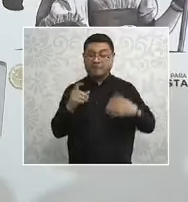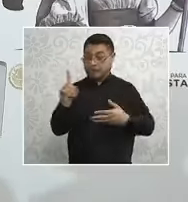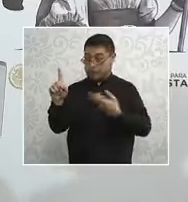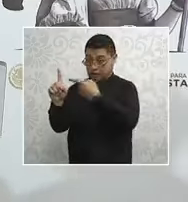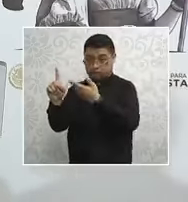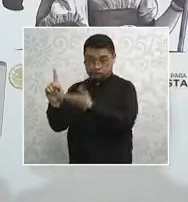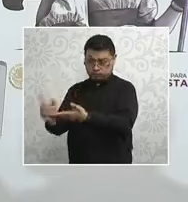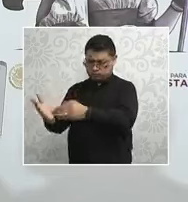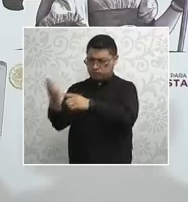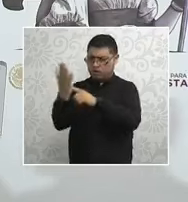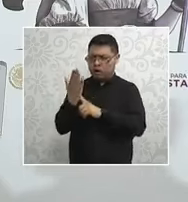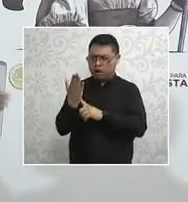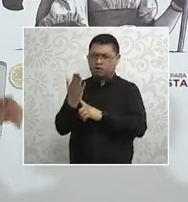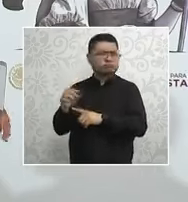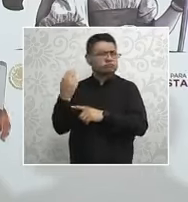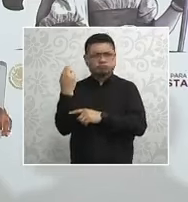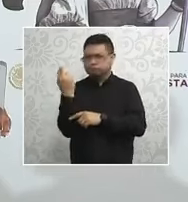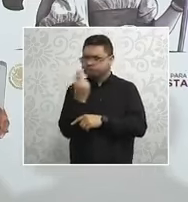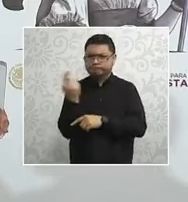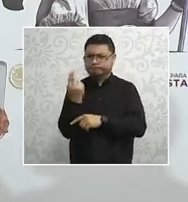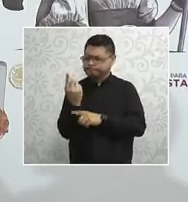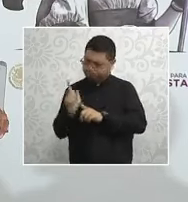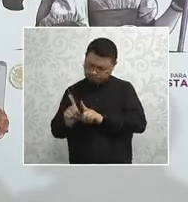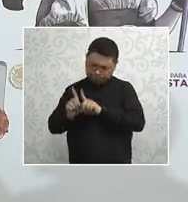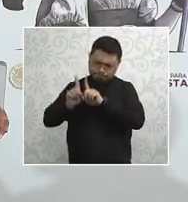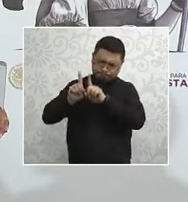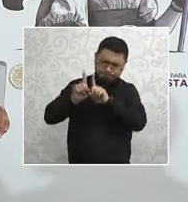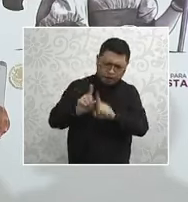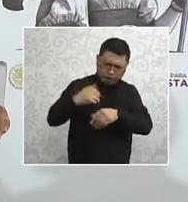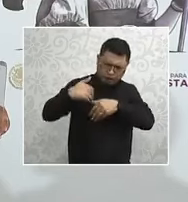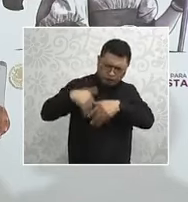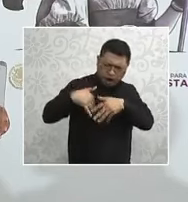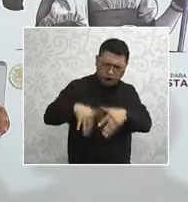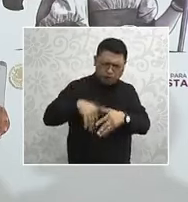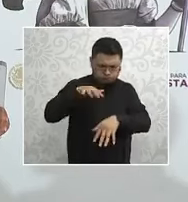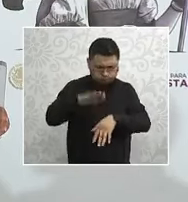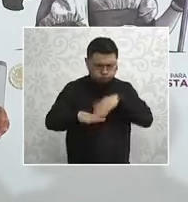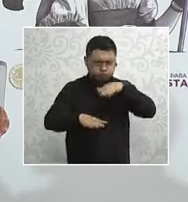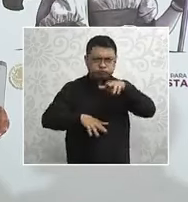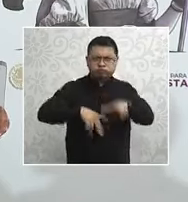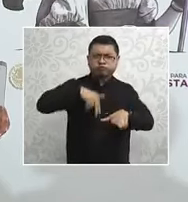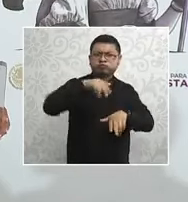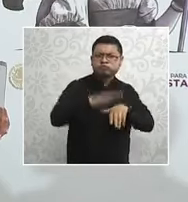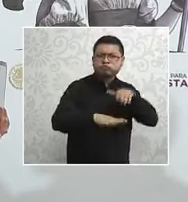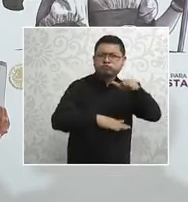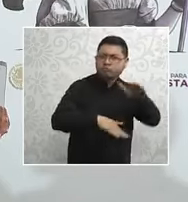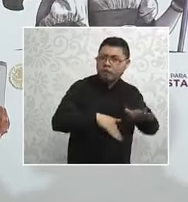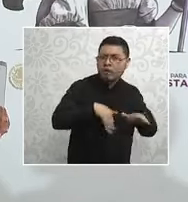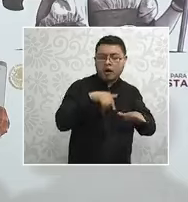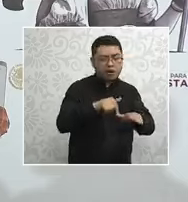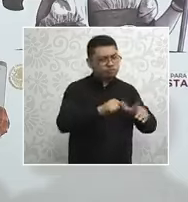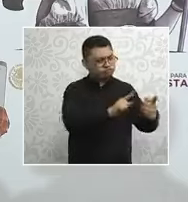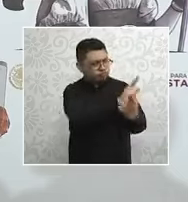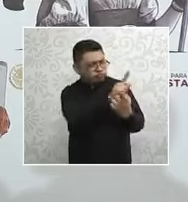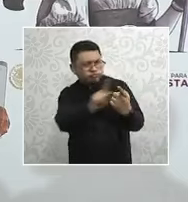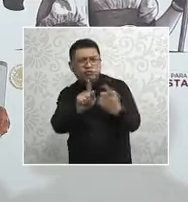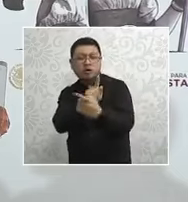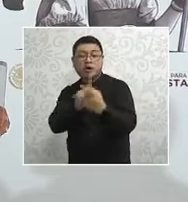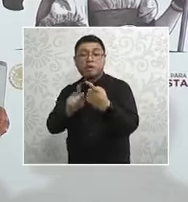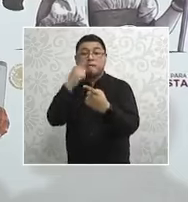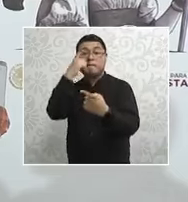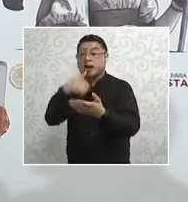de la mano del pueblo Y así vamos a seguir garantizando las pensiones de los adultos mayores de las personas